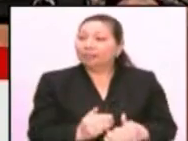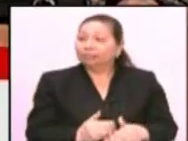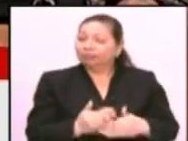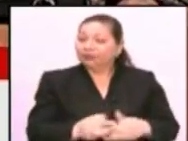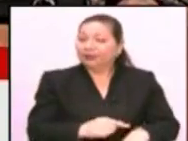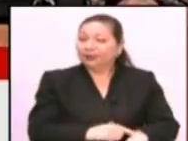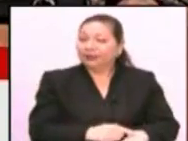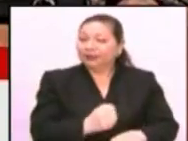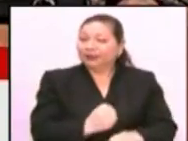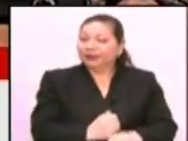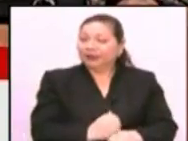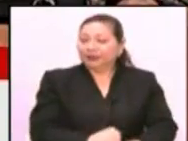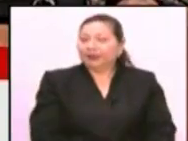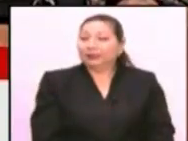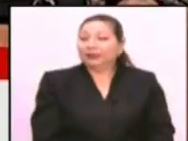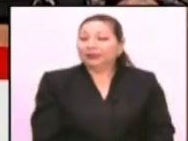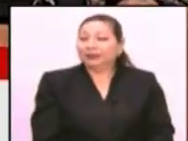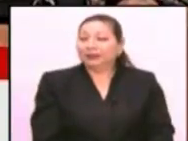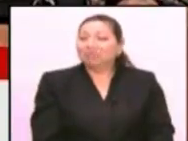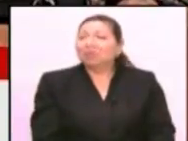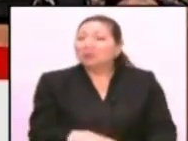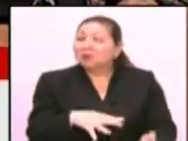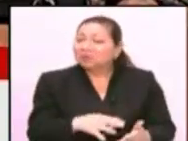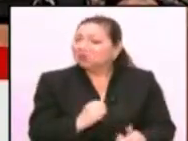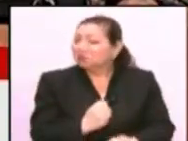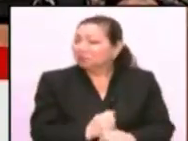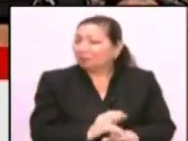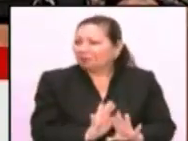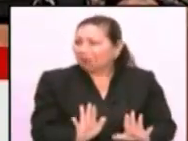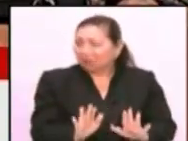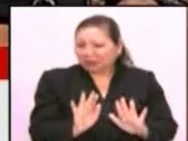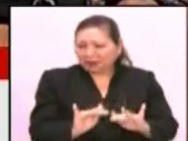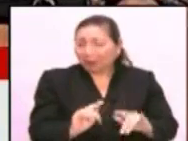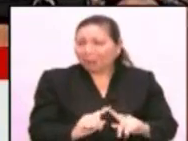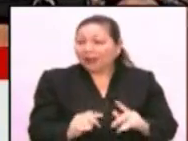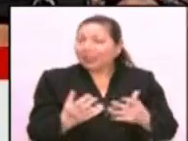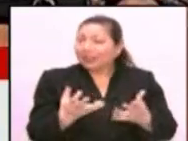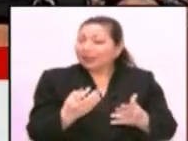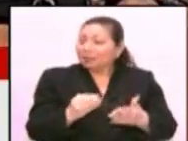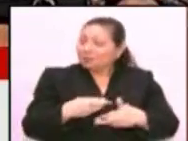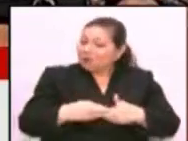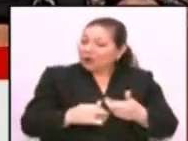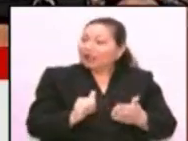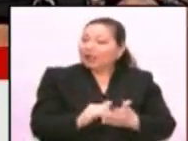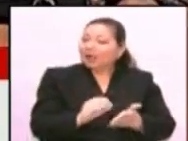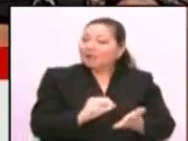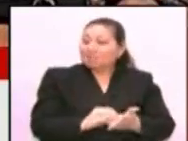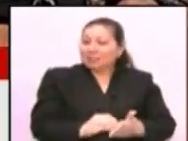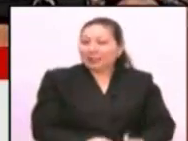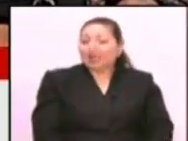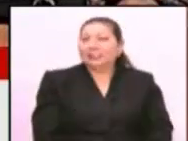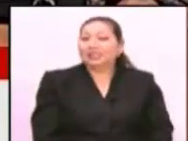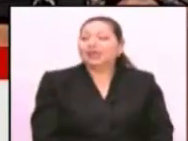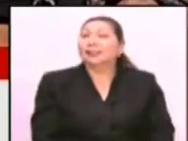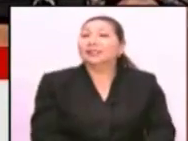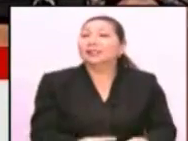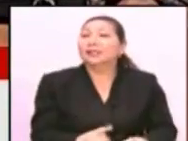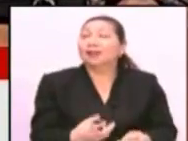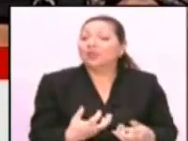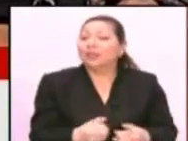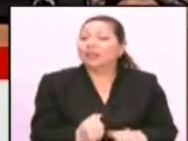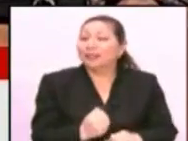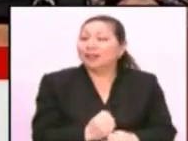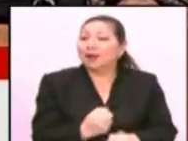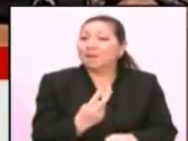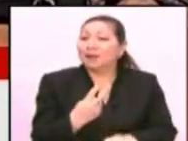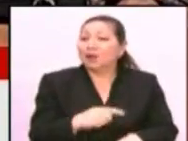las horas de trabajo. ¿No es cierto? Aquel que no estudia, que no trabaja, que pase su celda, pero aquel que quiere ser productivo tenga mucho más. Y si nos plantea un empresario